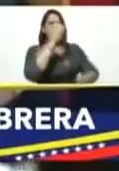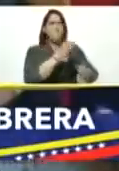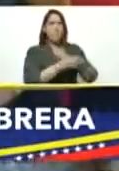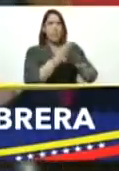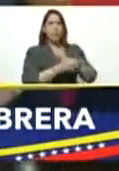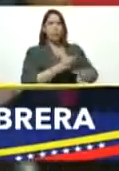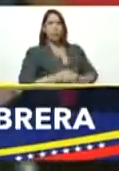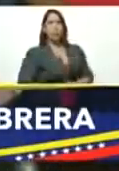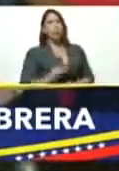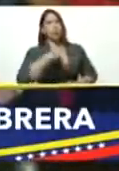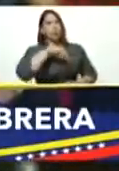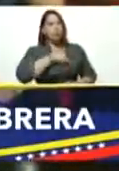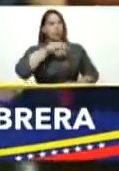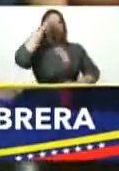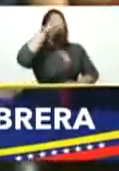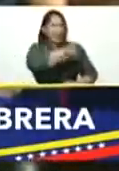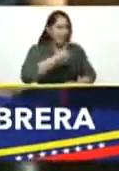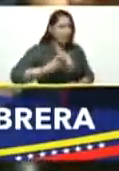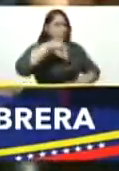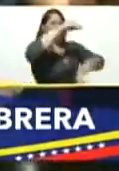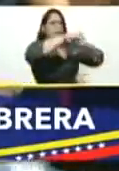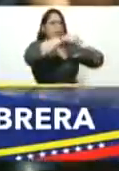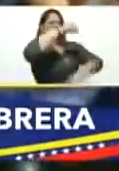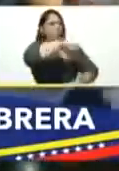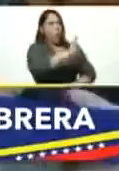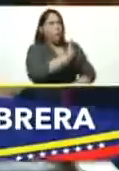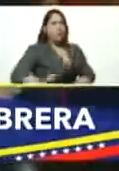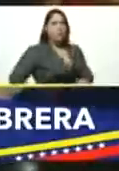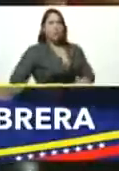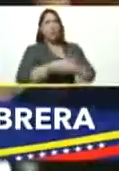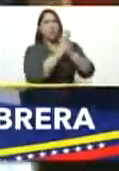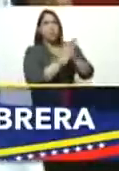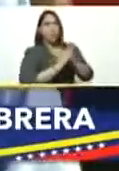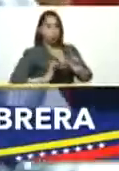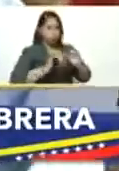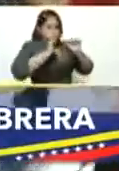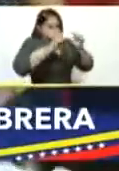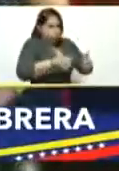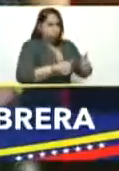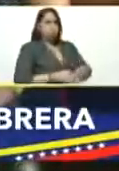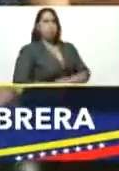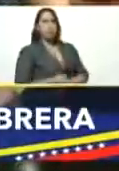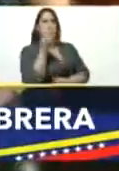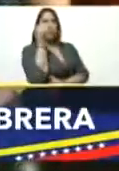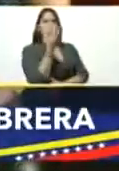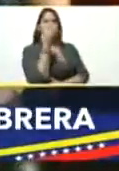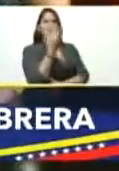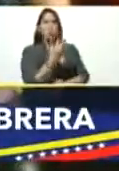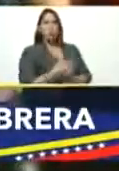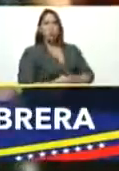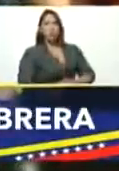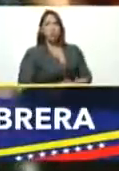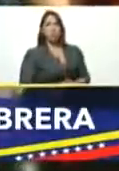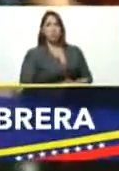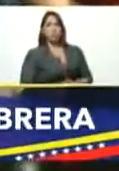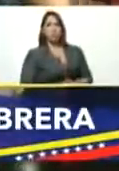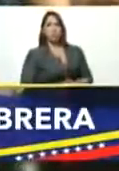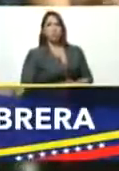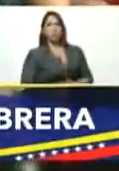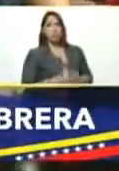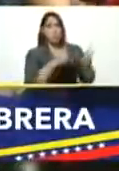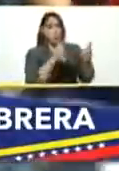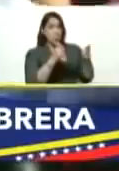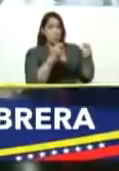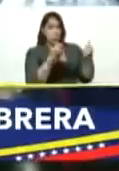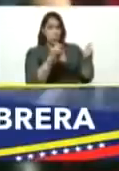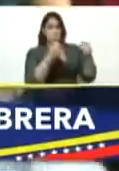queremos solicitarle hoy presidente en el arranque de este congreso que el salario mínimo